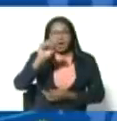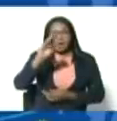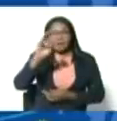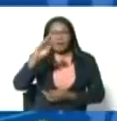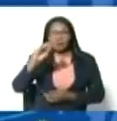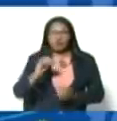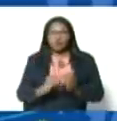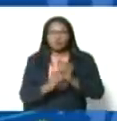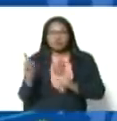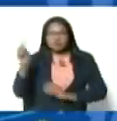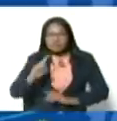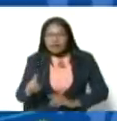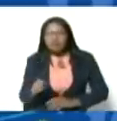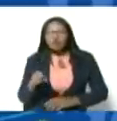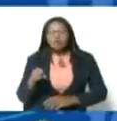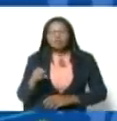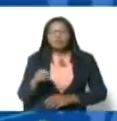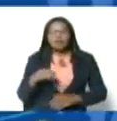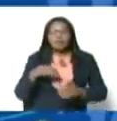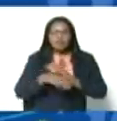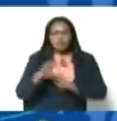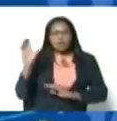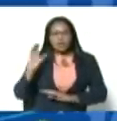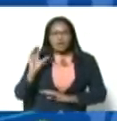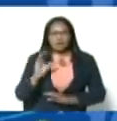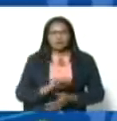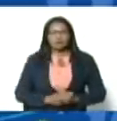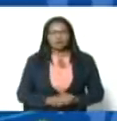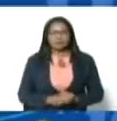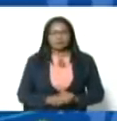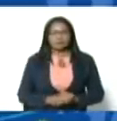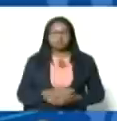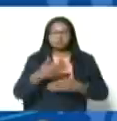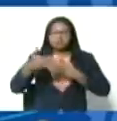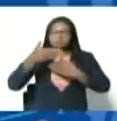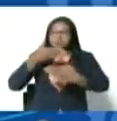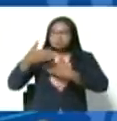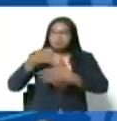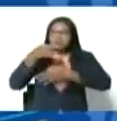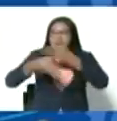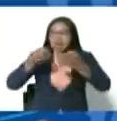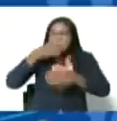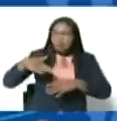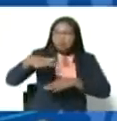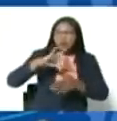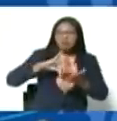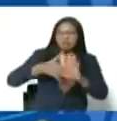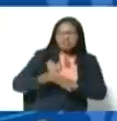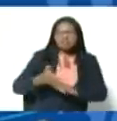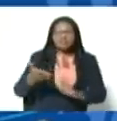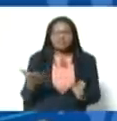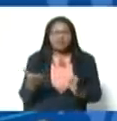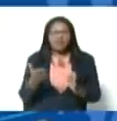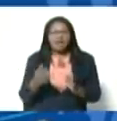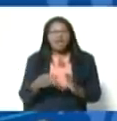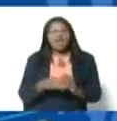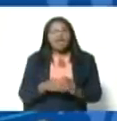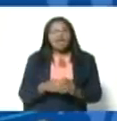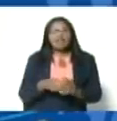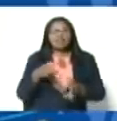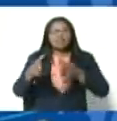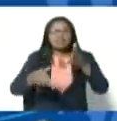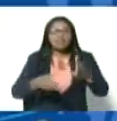Sindicato de Trabajadores del Metro de Caracas. Vamos a hacerlo conversadito. Explíquenle al pueblo qué es el Tren Caracas en